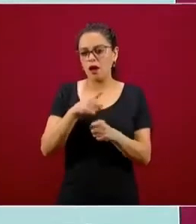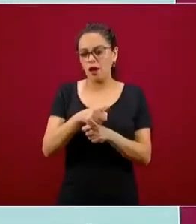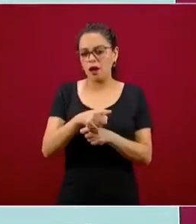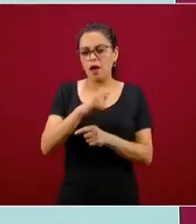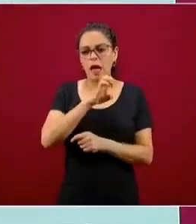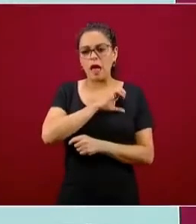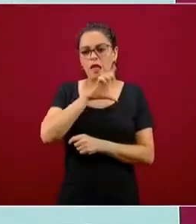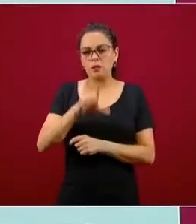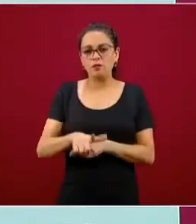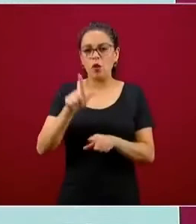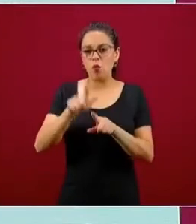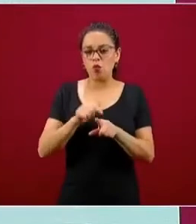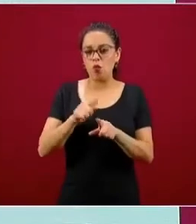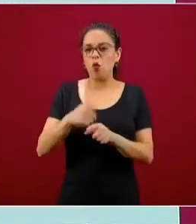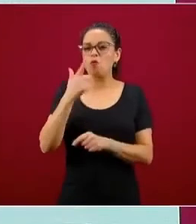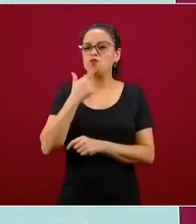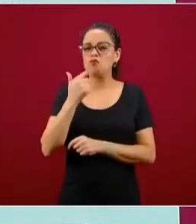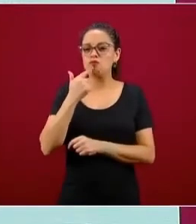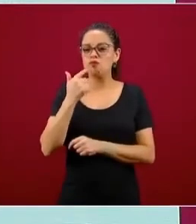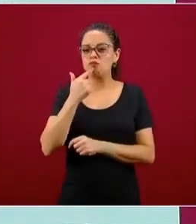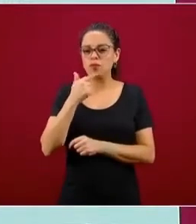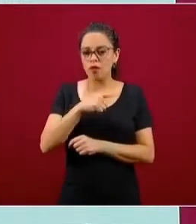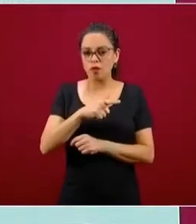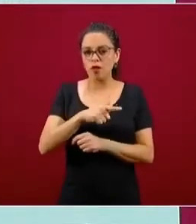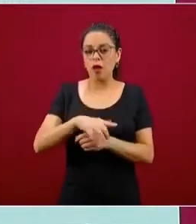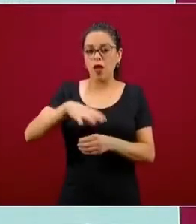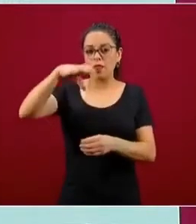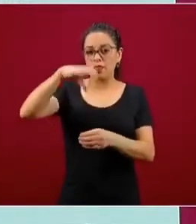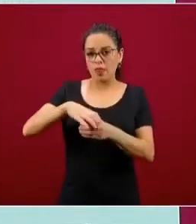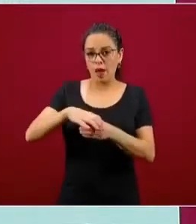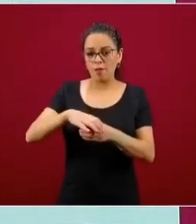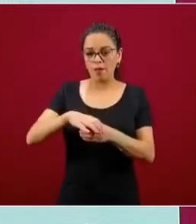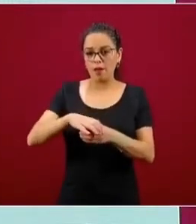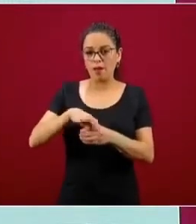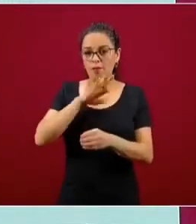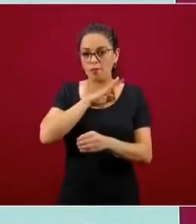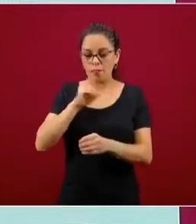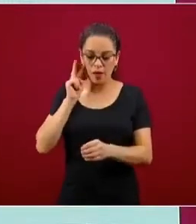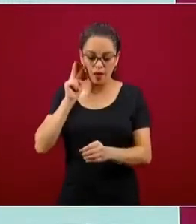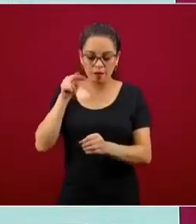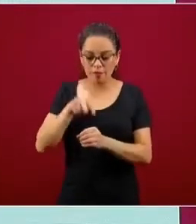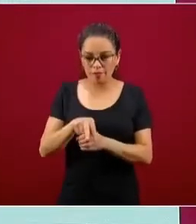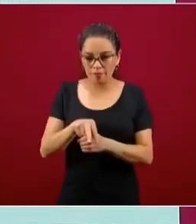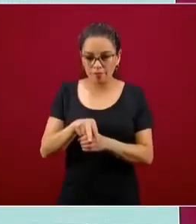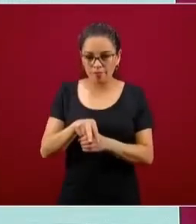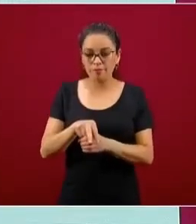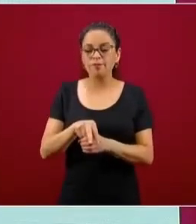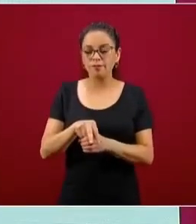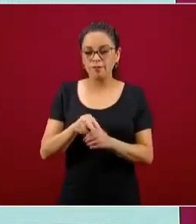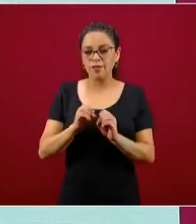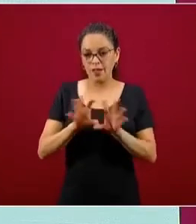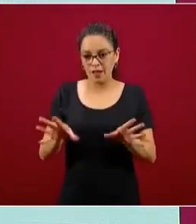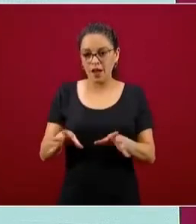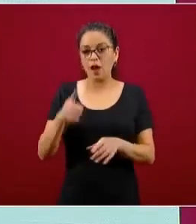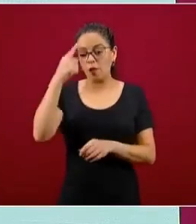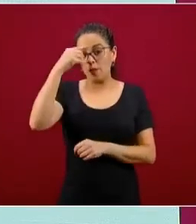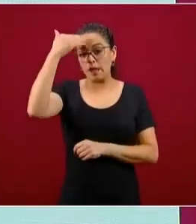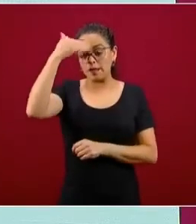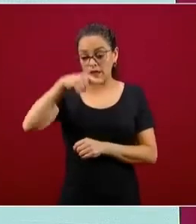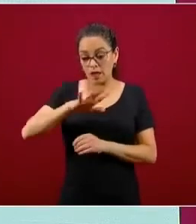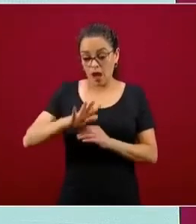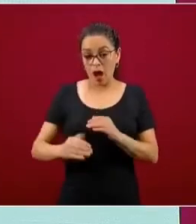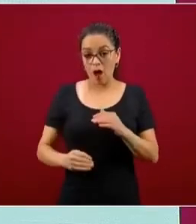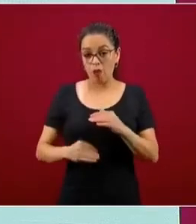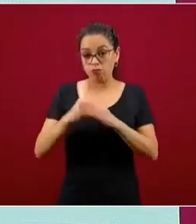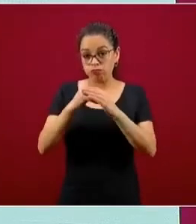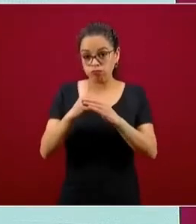de este color, rojas con la cobertura transparente a fin de poder ver o apreciar si la caja se encuentra llena. Son de